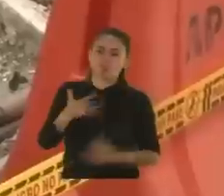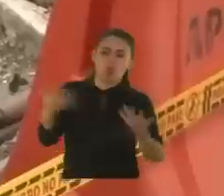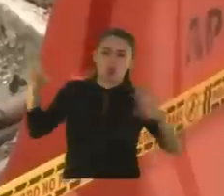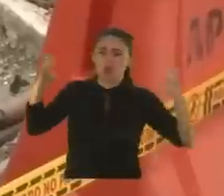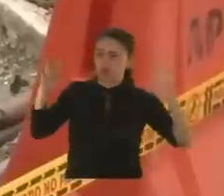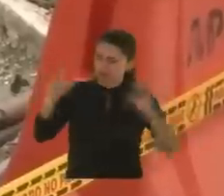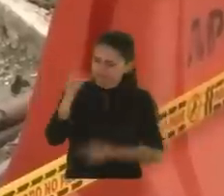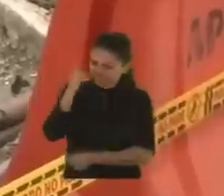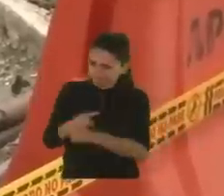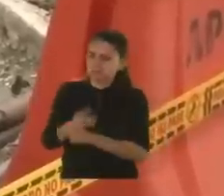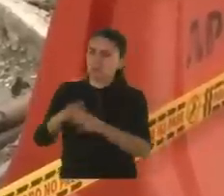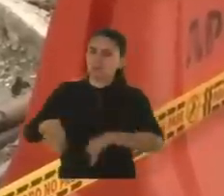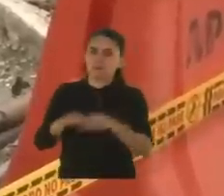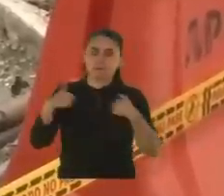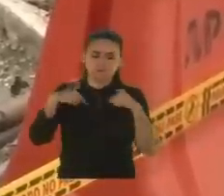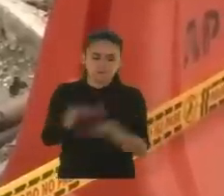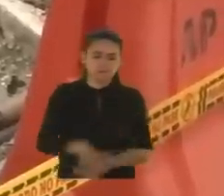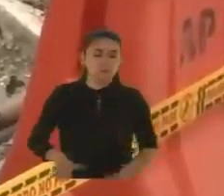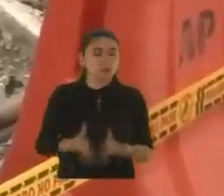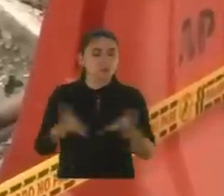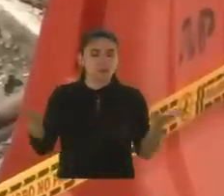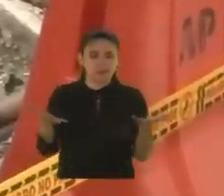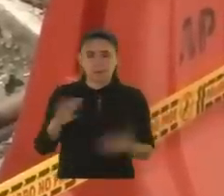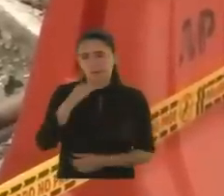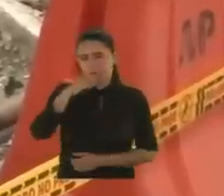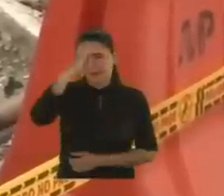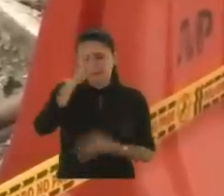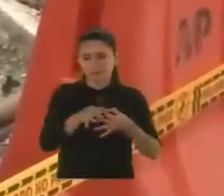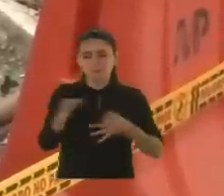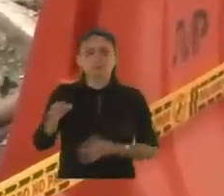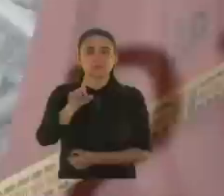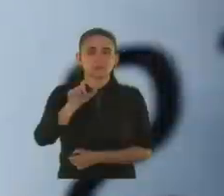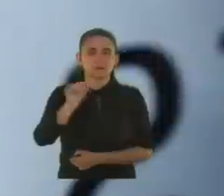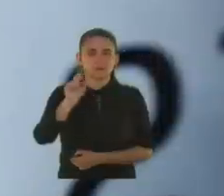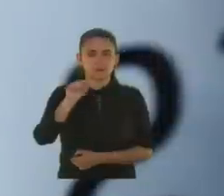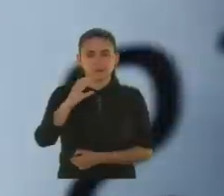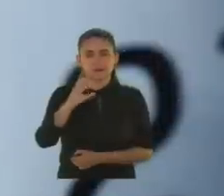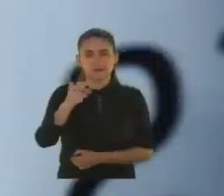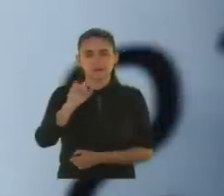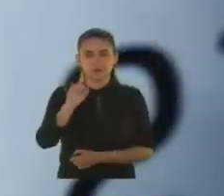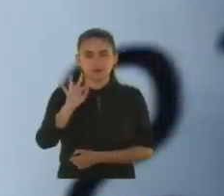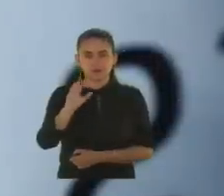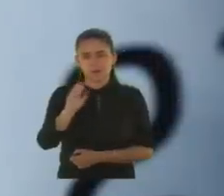cumplan. Información desde San Cristóbal, Sara Gudelo, Noticias RCN.